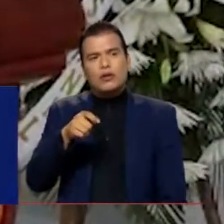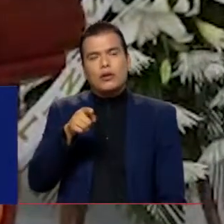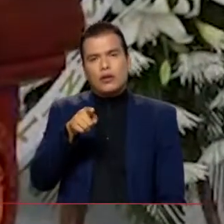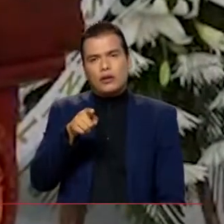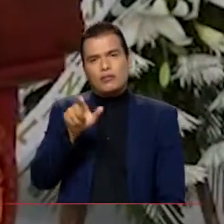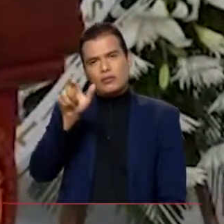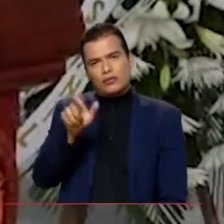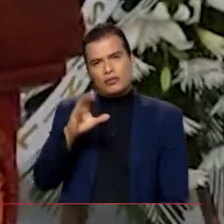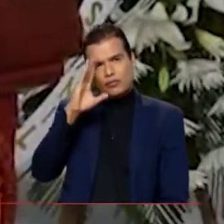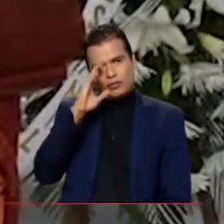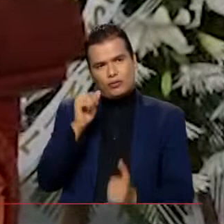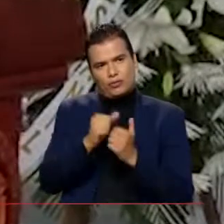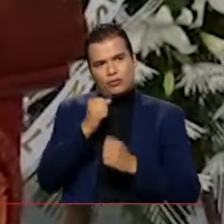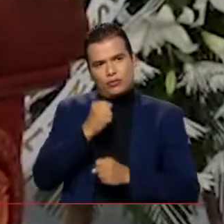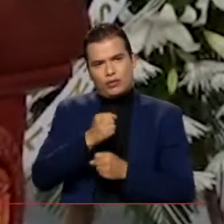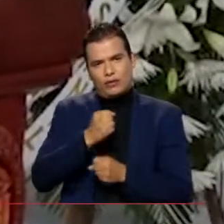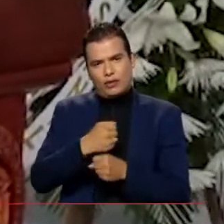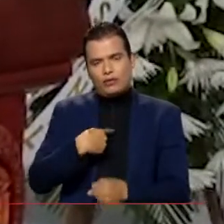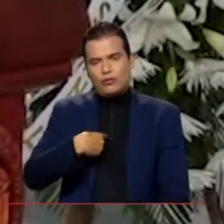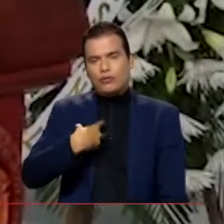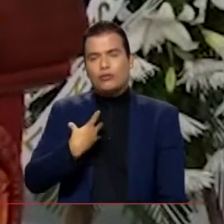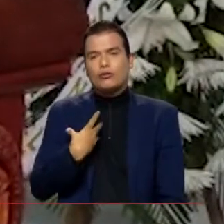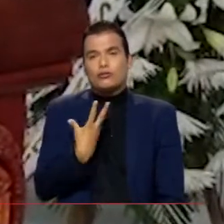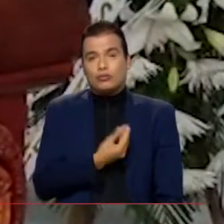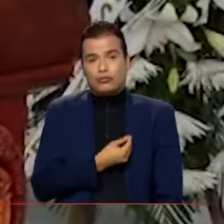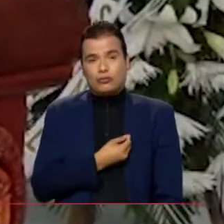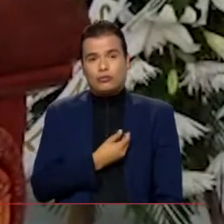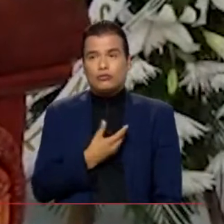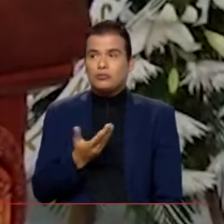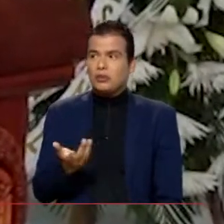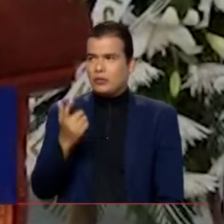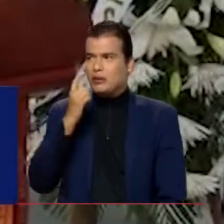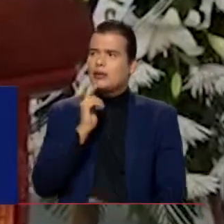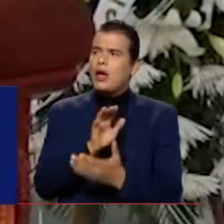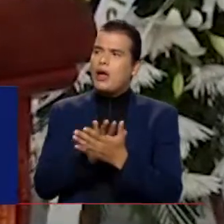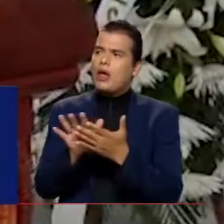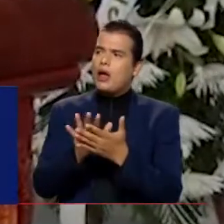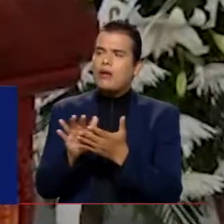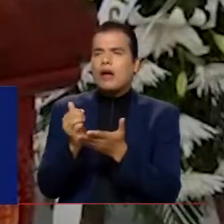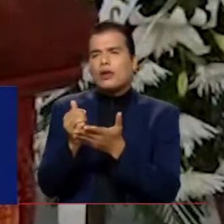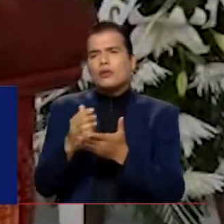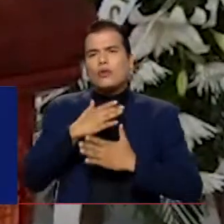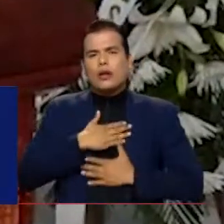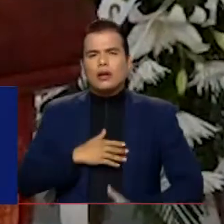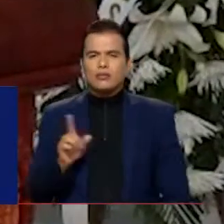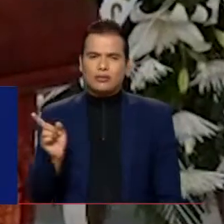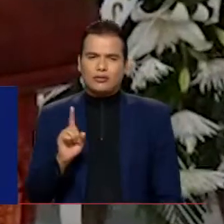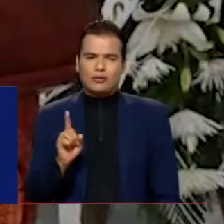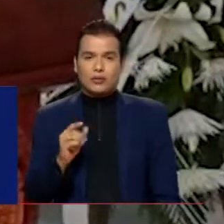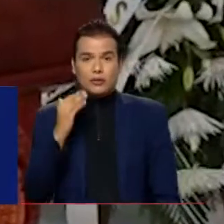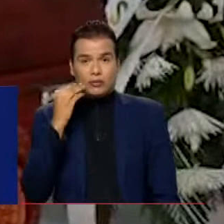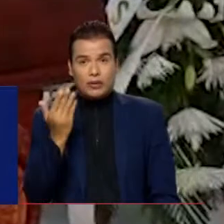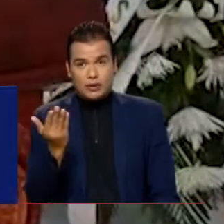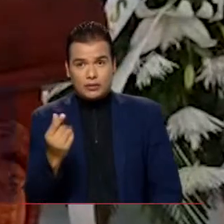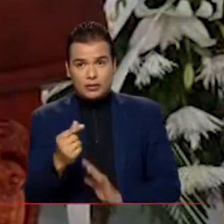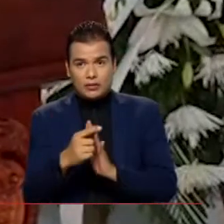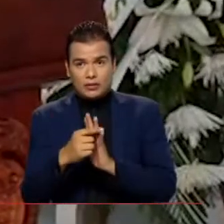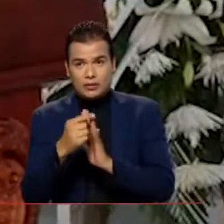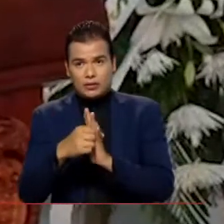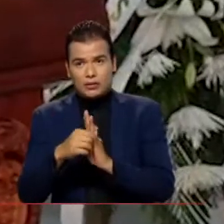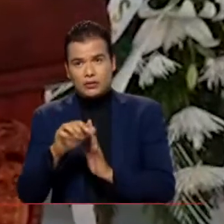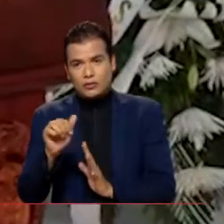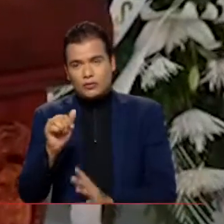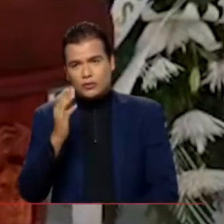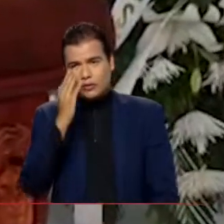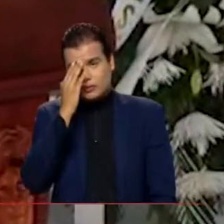A veces las palabras no calman el dolor. Solo me queda decirle a la señora Elizabeth que